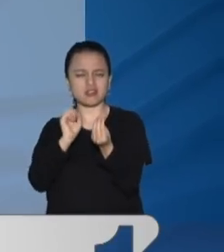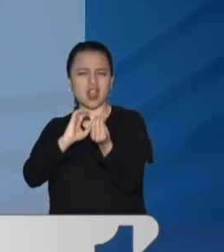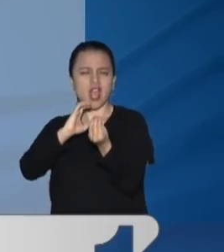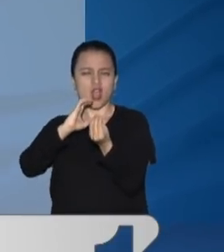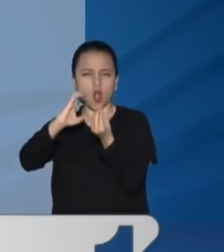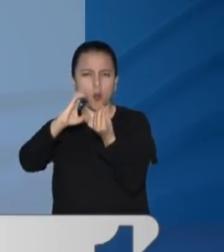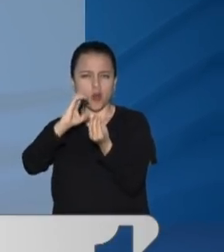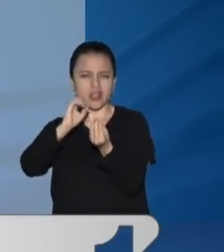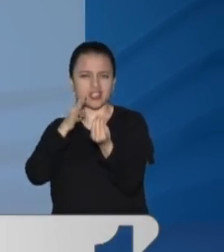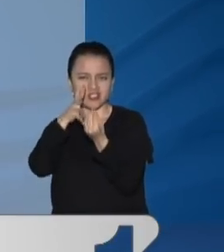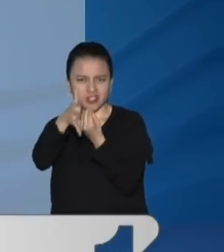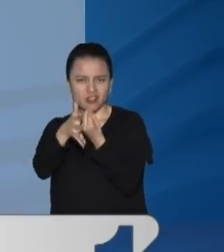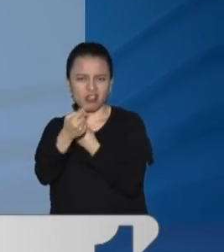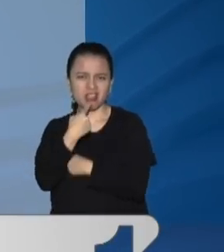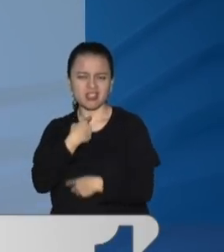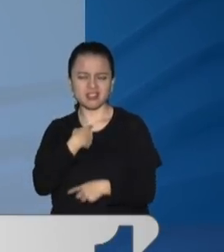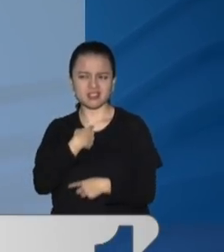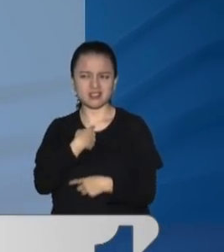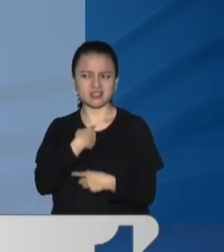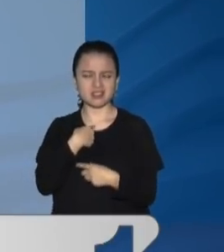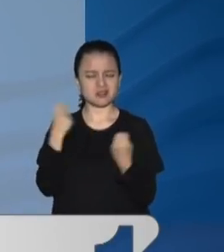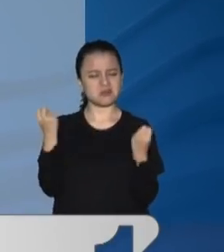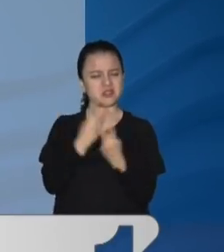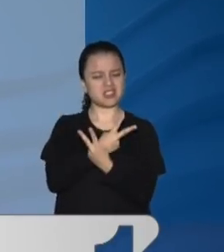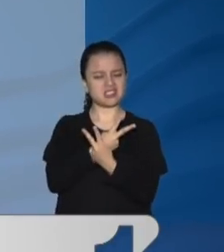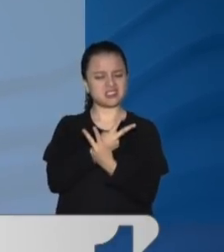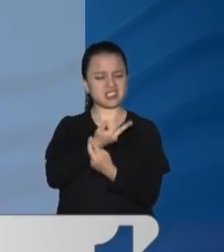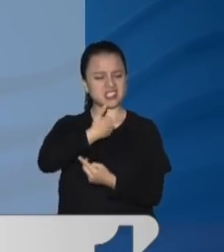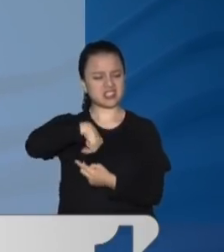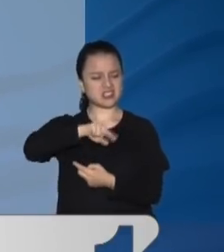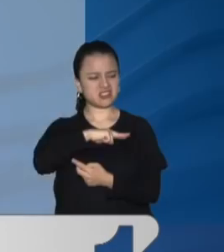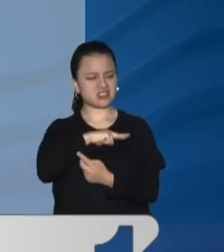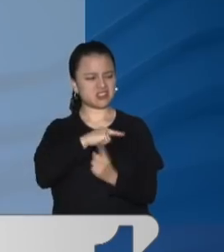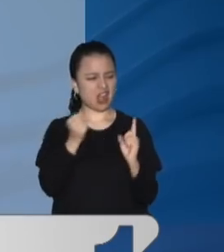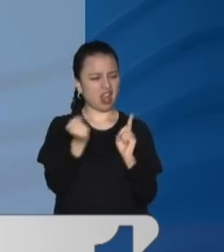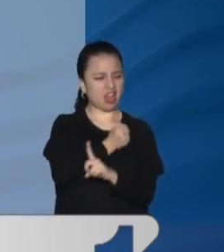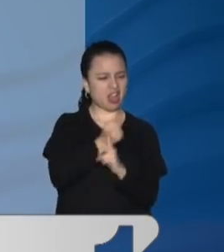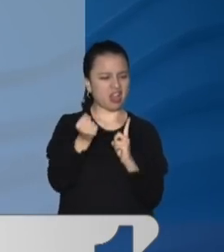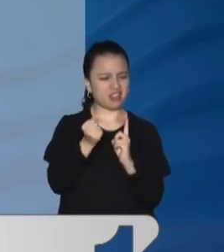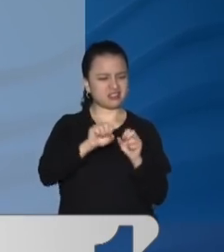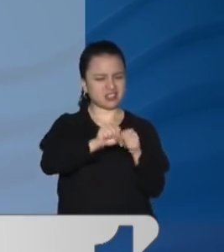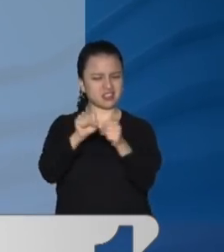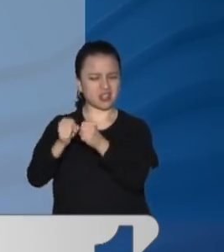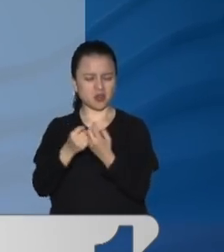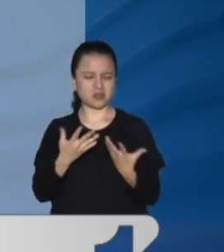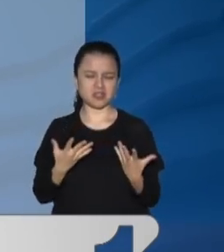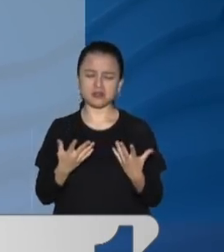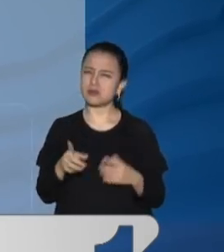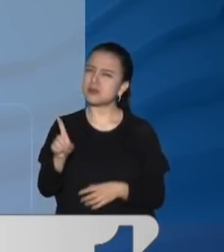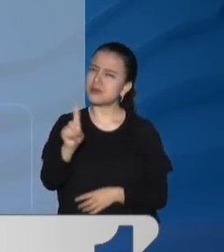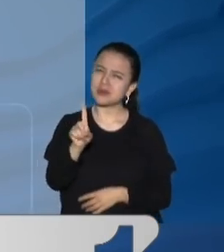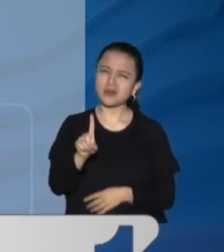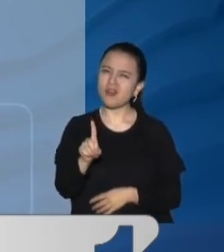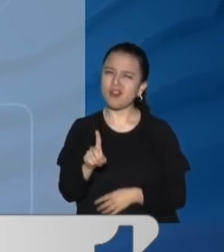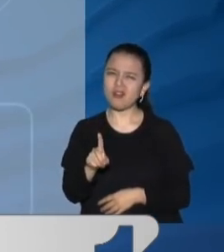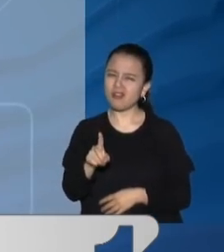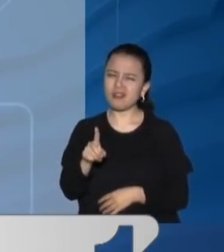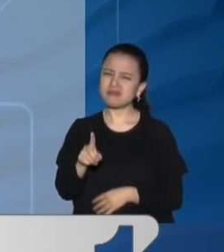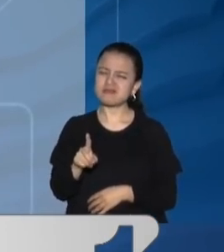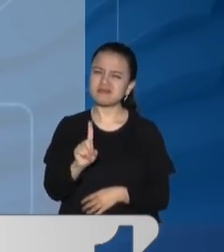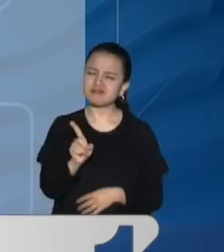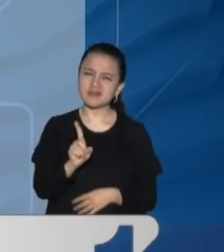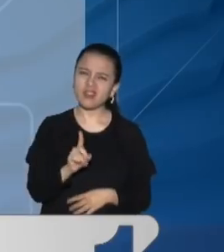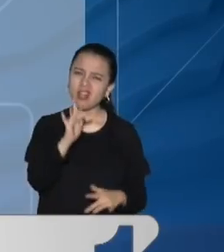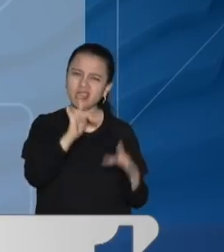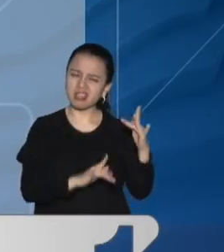estigmatizaciones a nivel de la minga. Nosotros venimos en son de paz, venimos a marchar